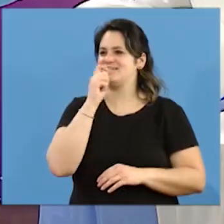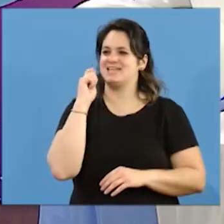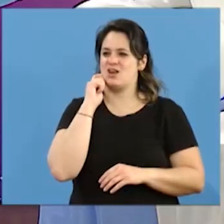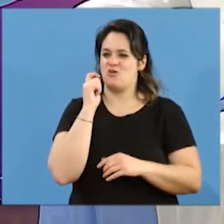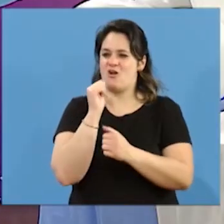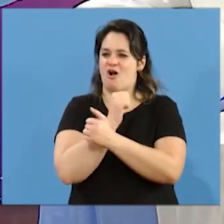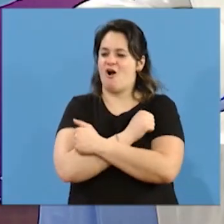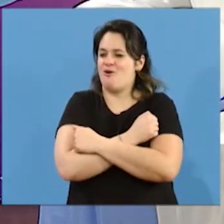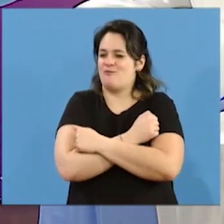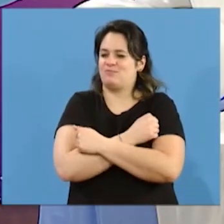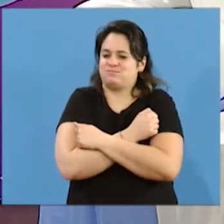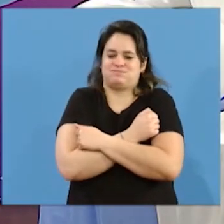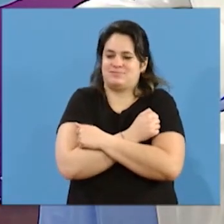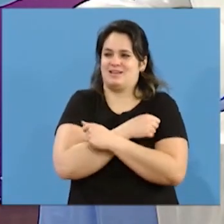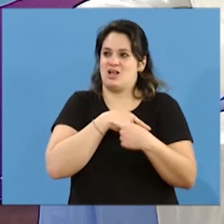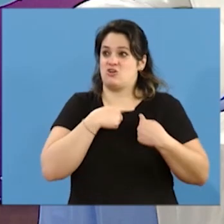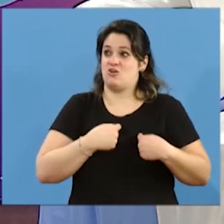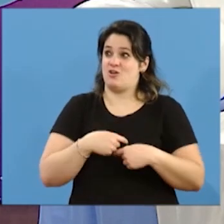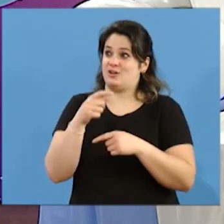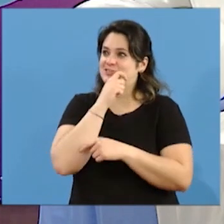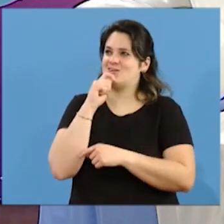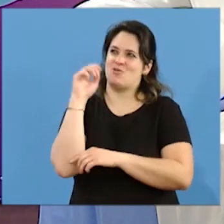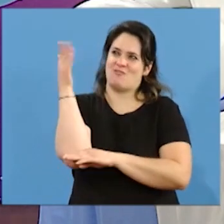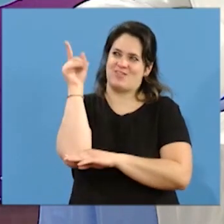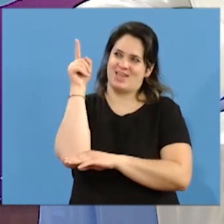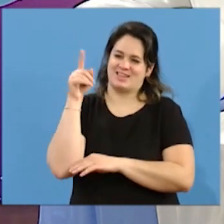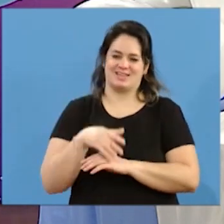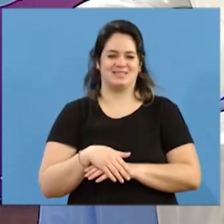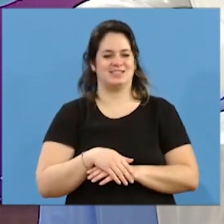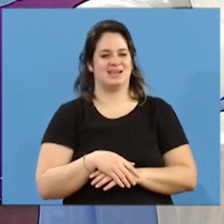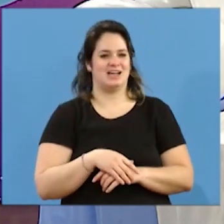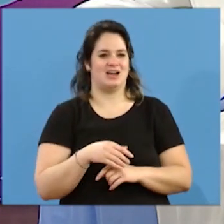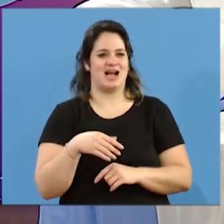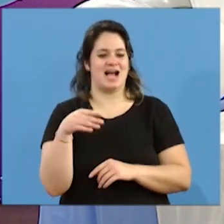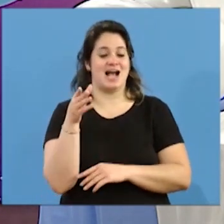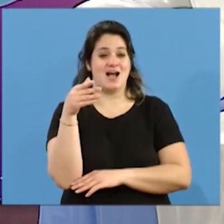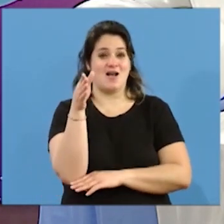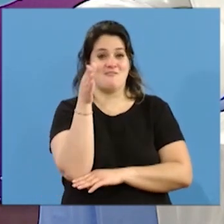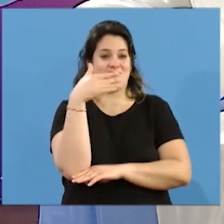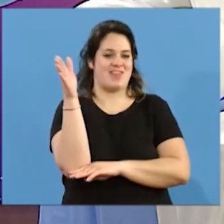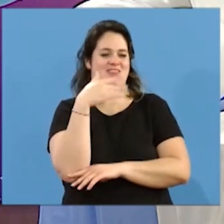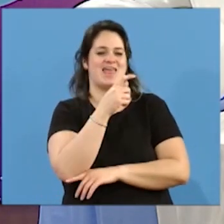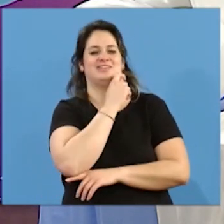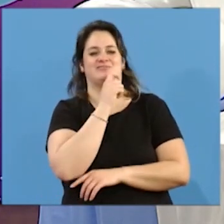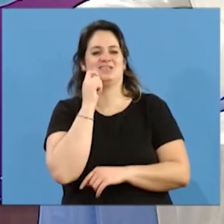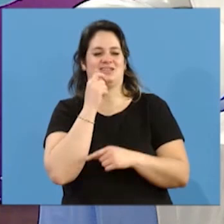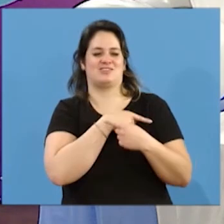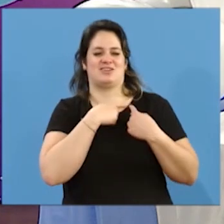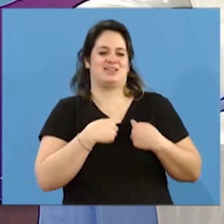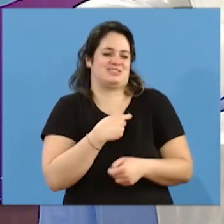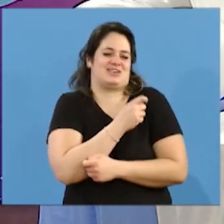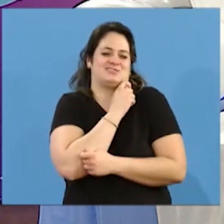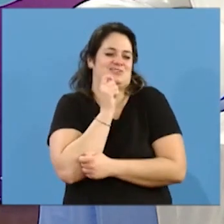bandera, con todo mi corazón. Te saludo a ti, bandera, con todo